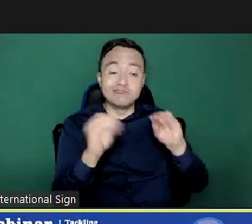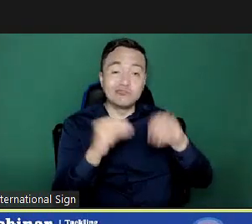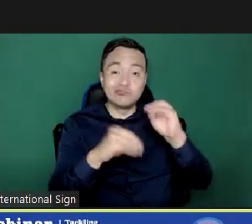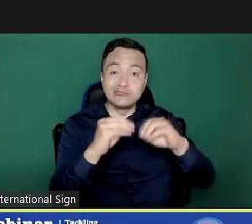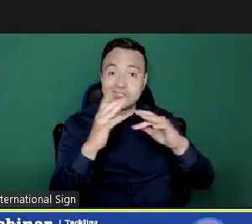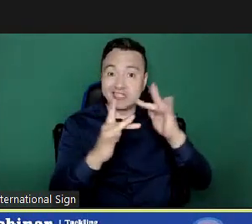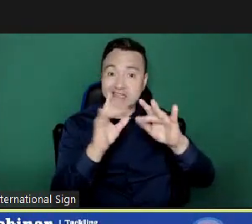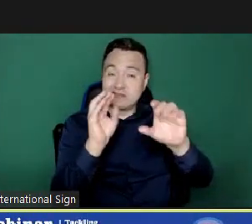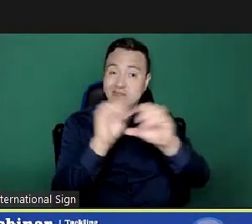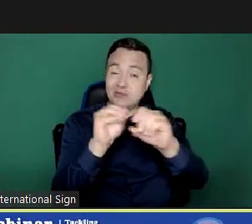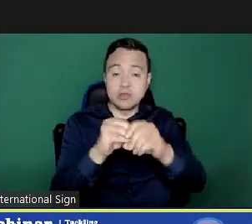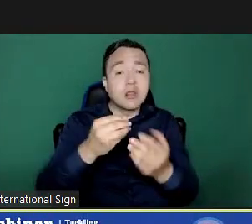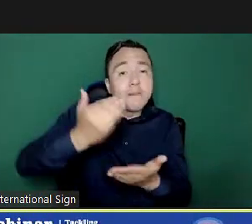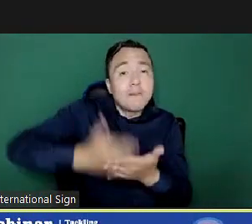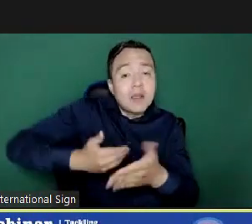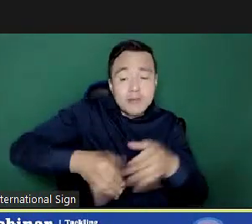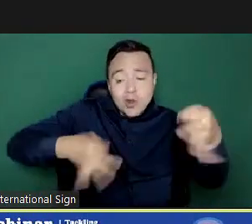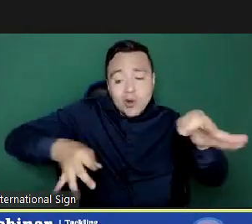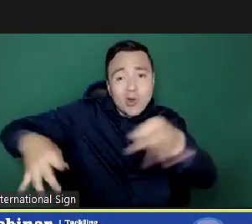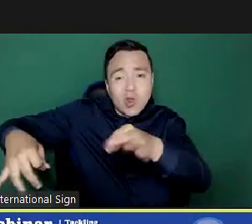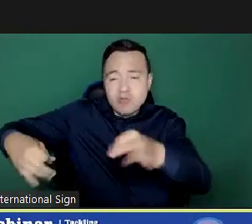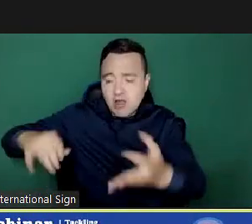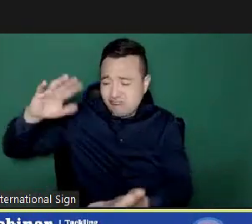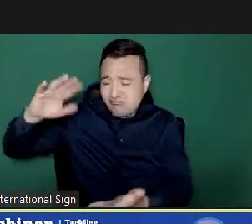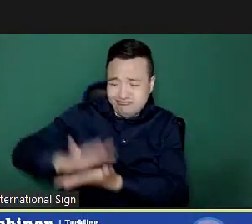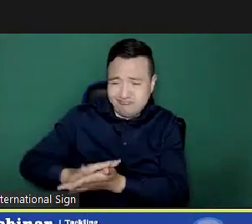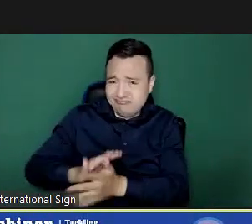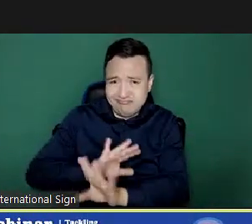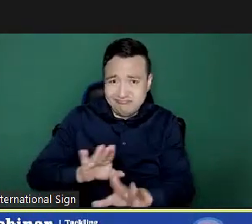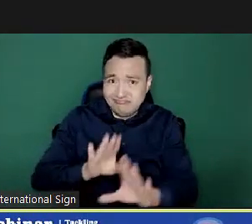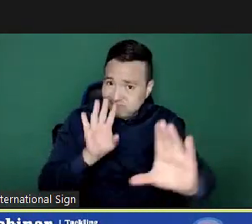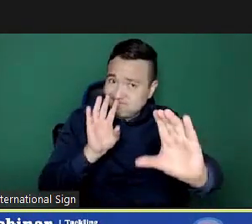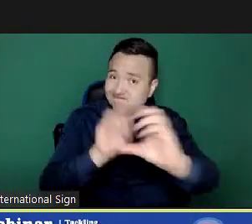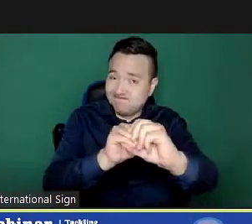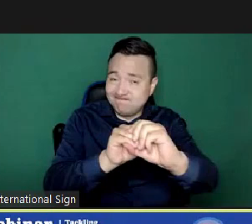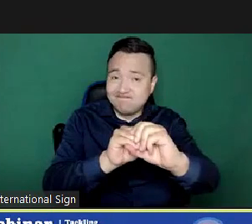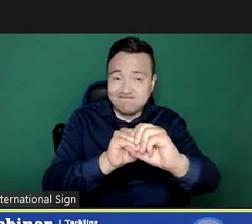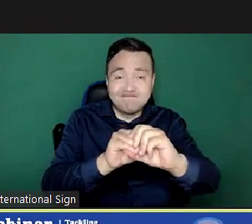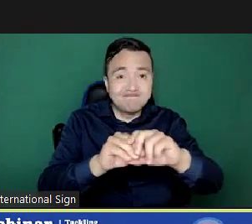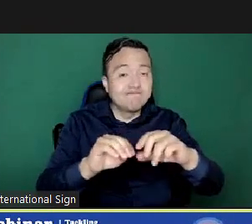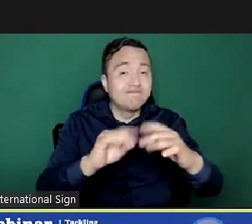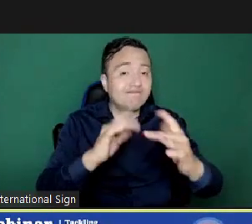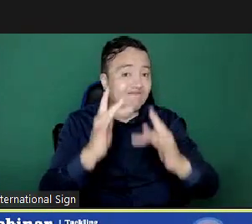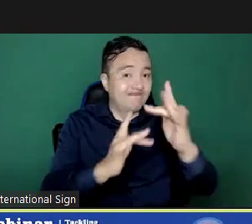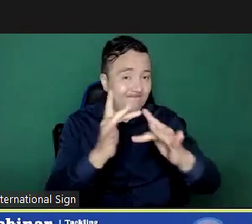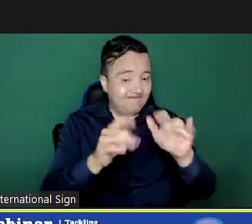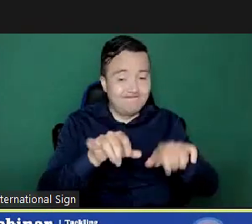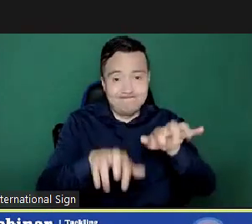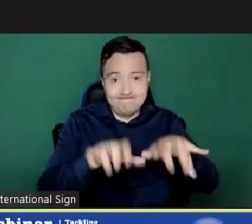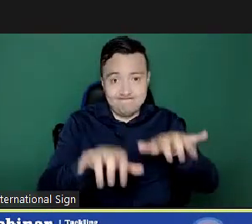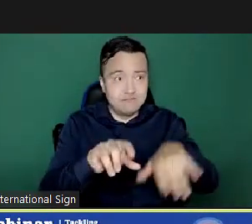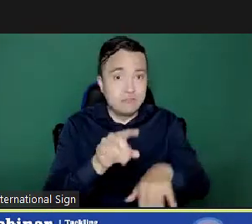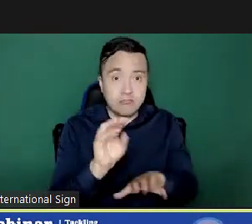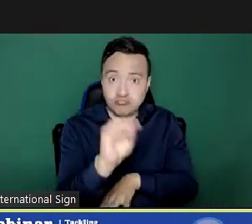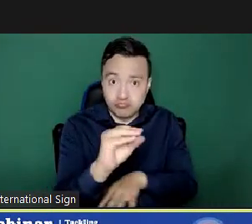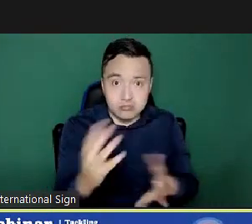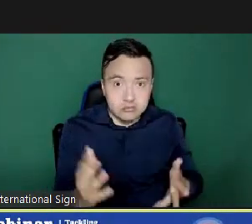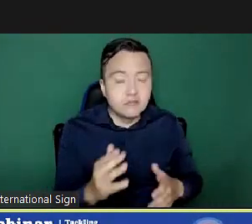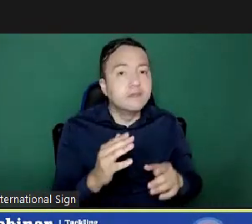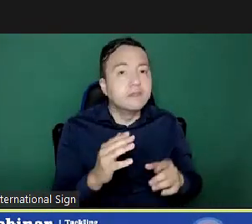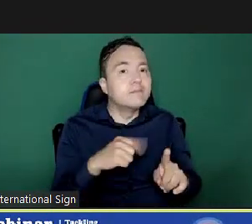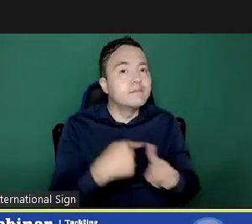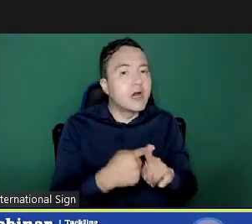que utilizaremos en este nuevo mundo post pandemia. Debemos fortalecer la vigilancia de las enfermedades de transmisión